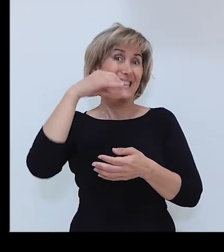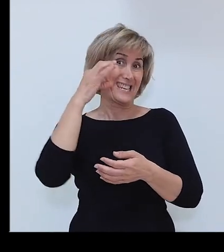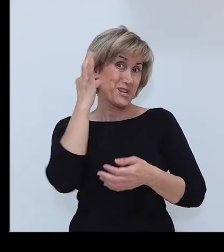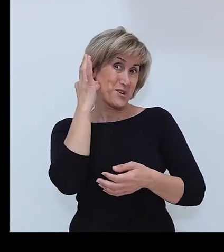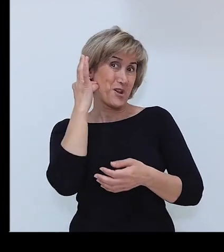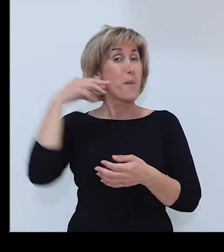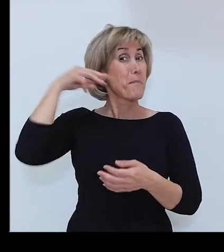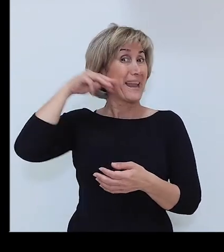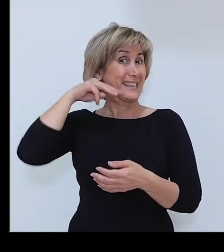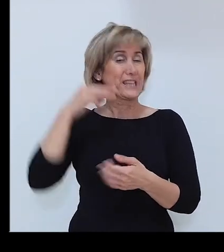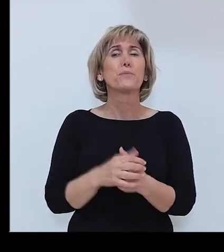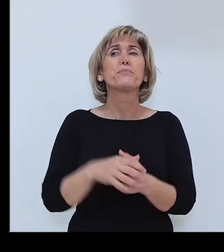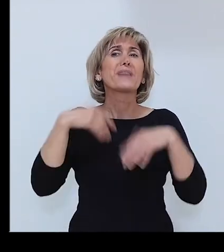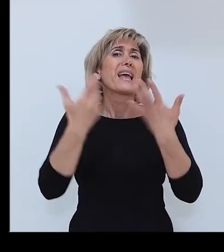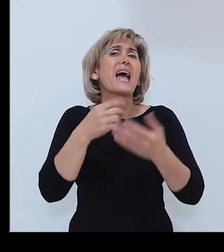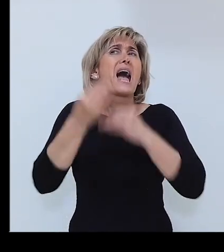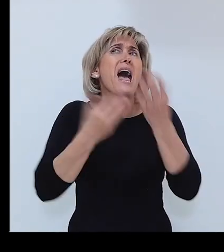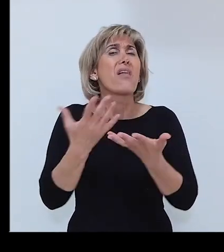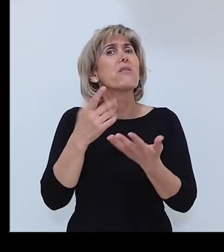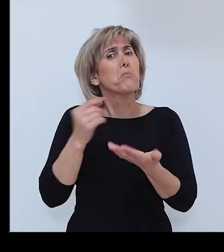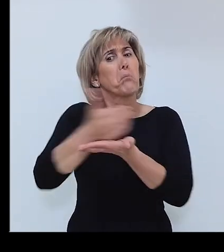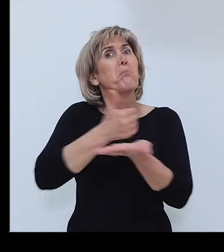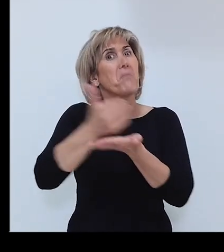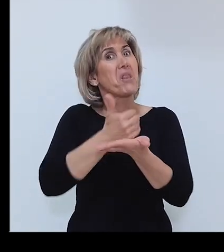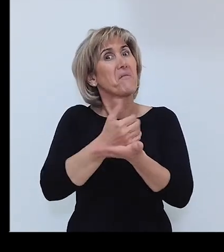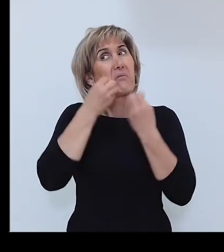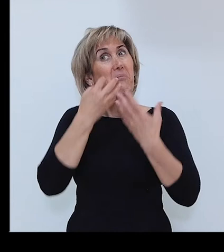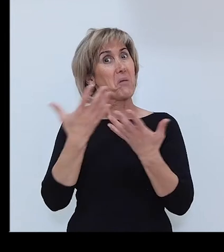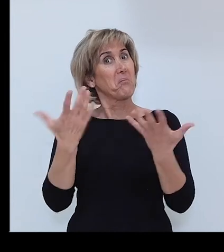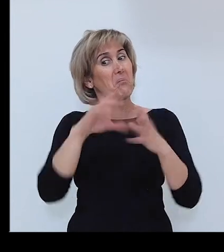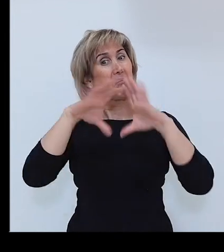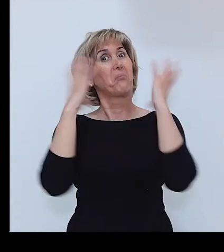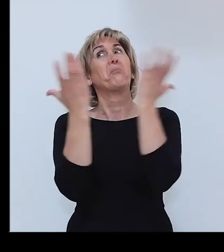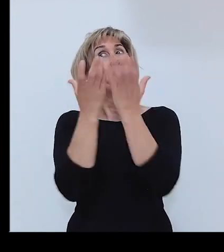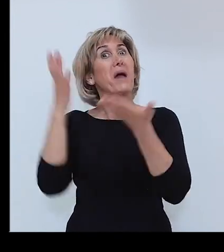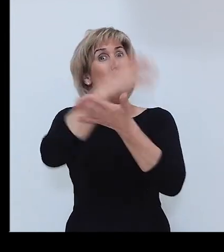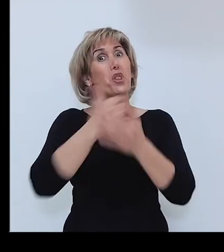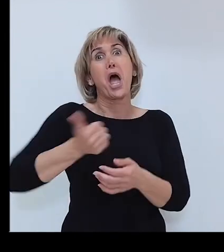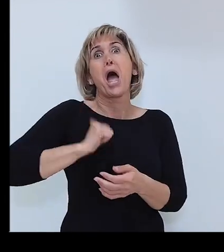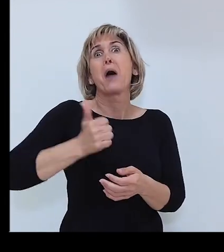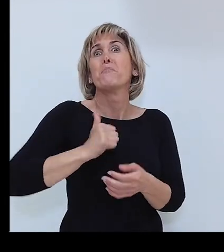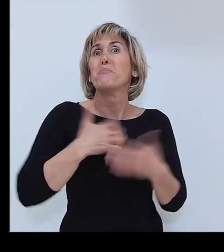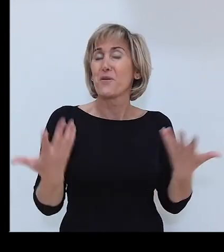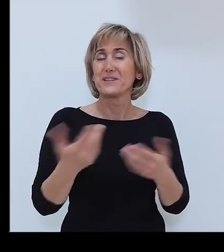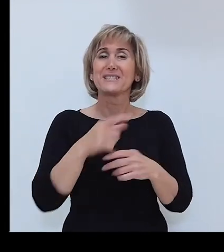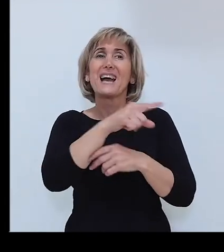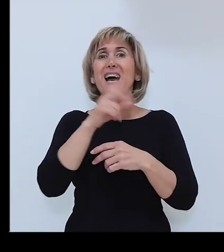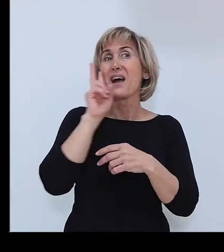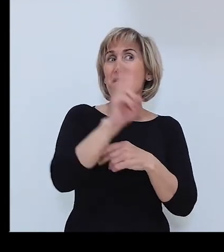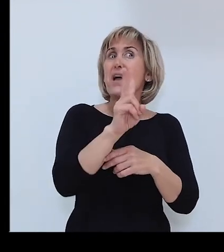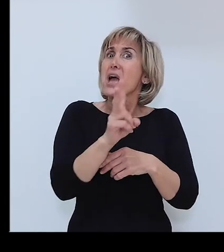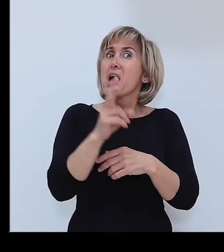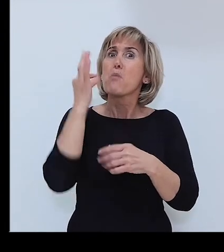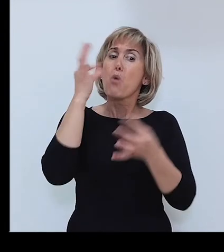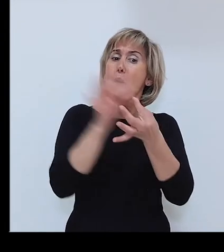fue digamos, un beneficio para toda la humanidad. A lo mejor nos perdimos una modista estupenda, pero hemos